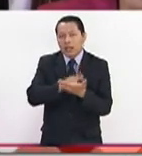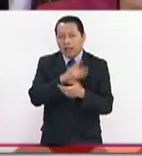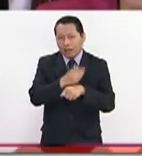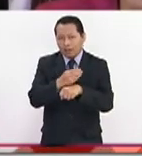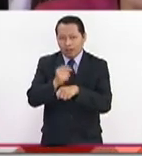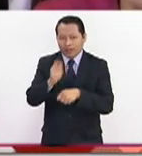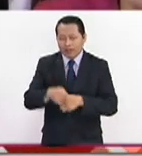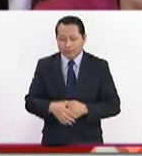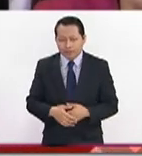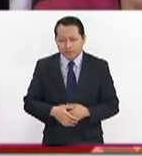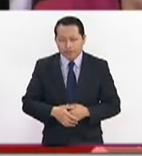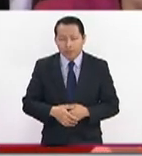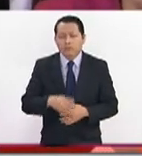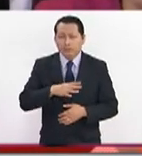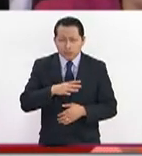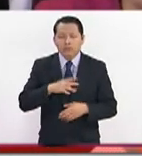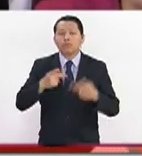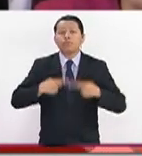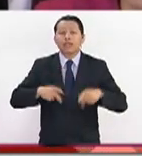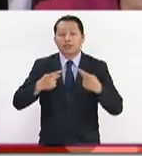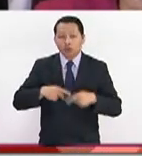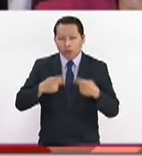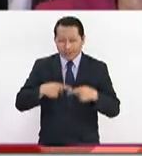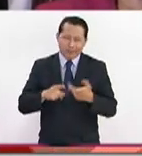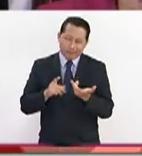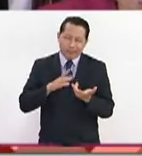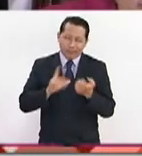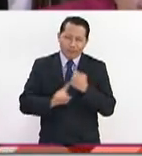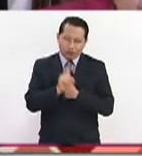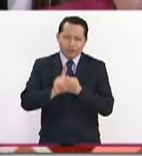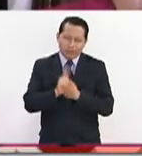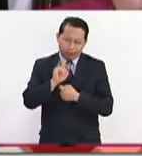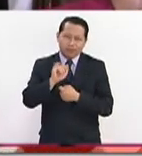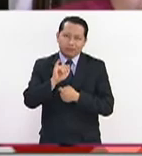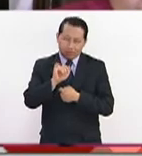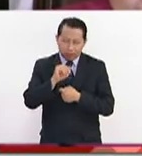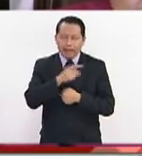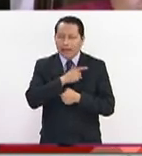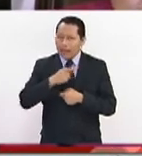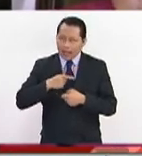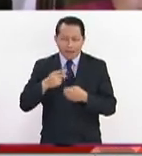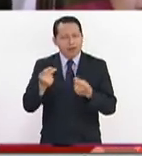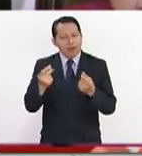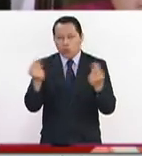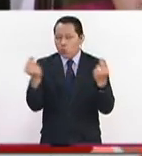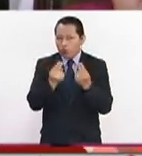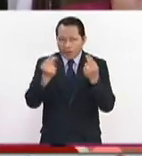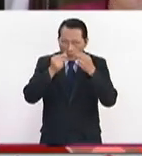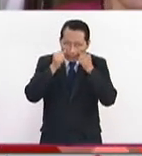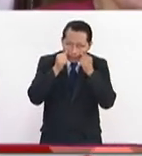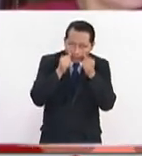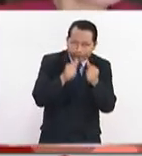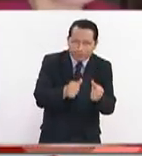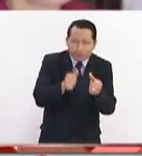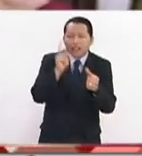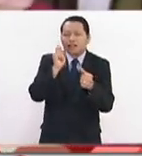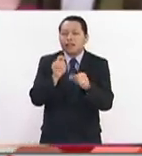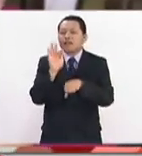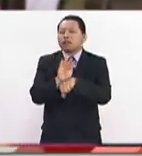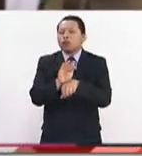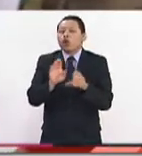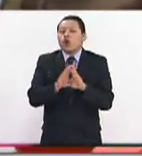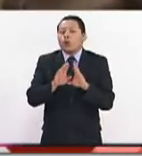reconstrucción. Hay damnificados que hay que atender de manera inmediata, de manera pronta, garantizarles